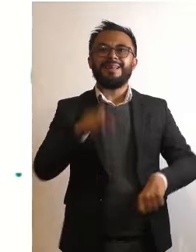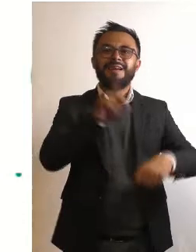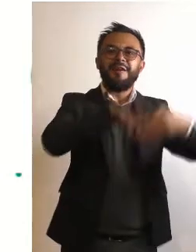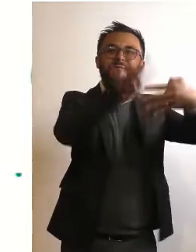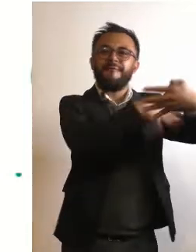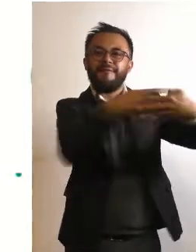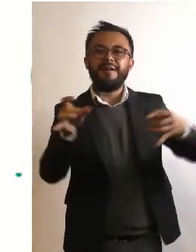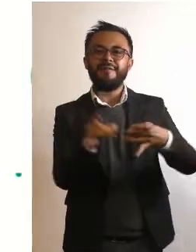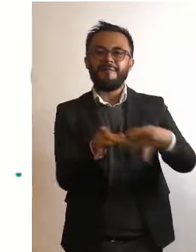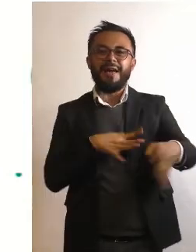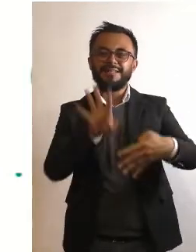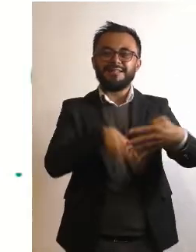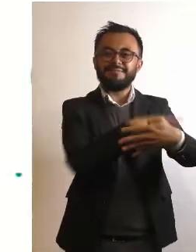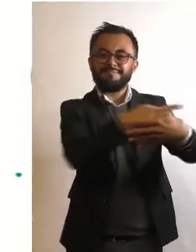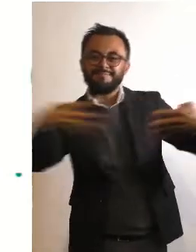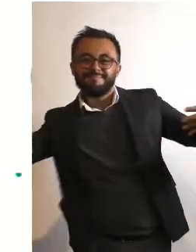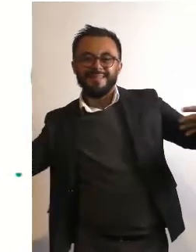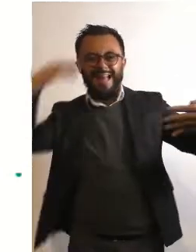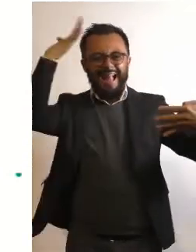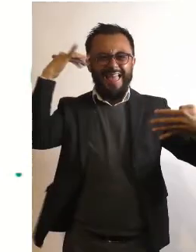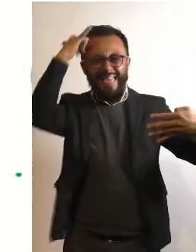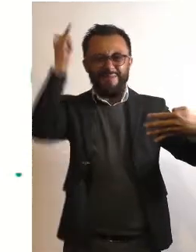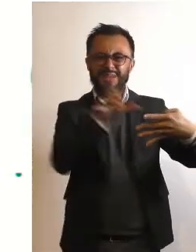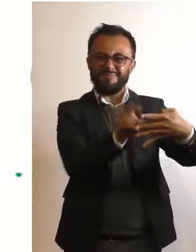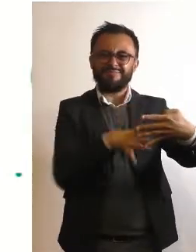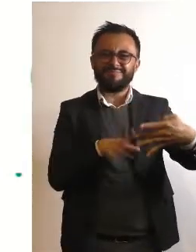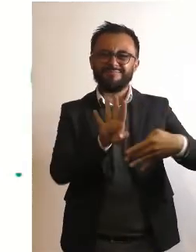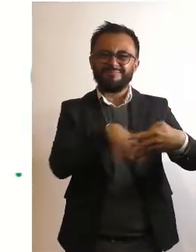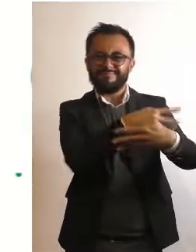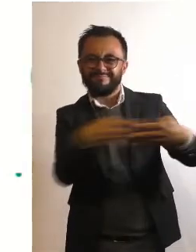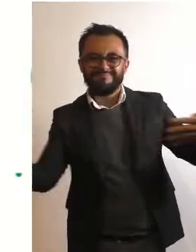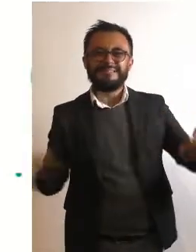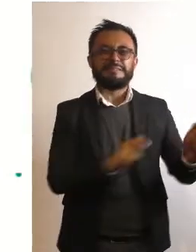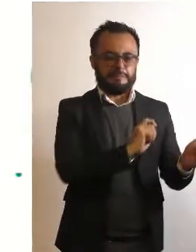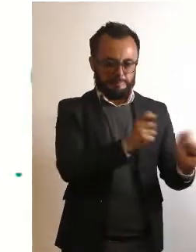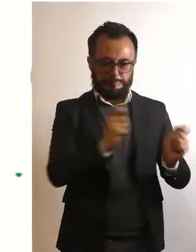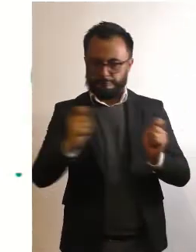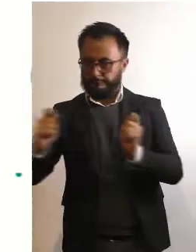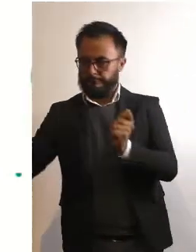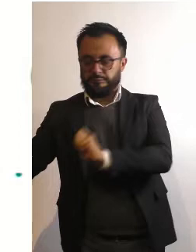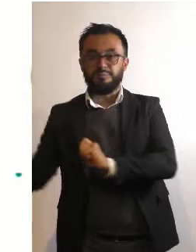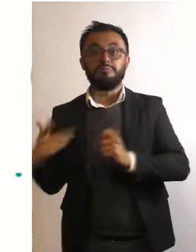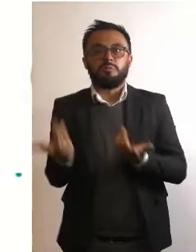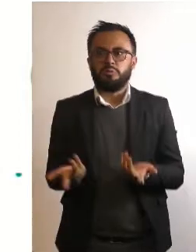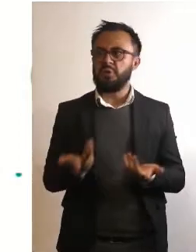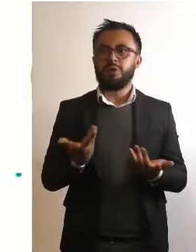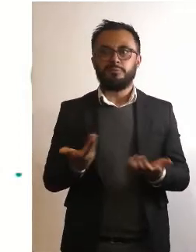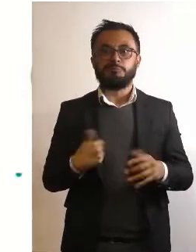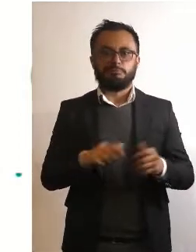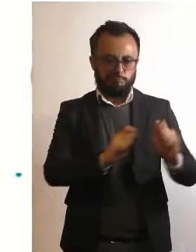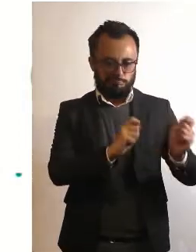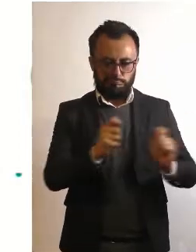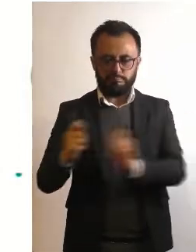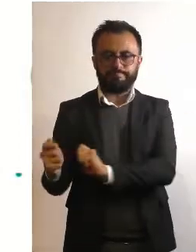razón a los picos de la pandemia, pero también para facilitar que las familias pudiesen